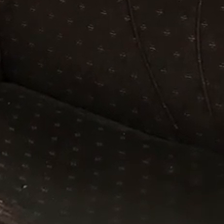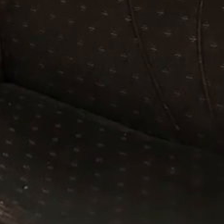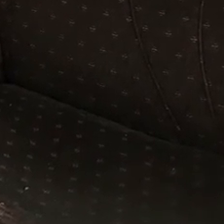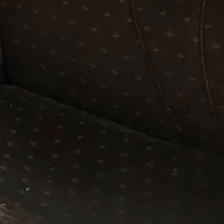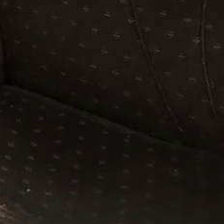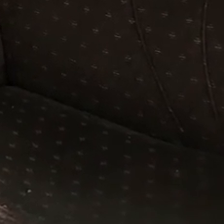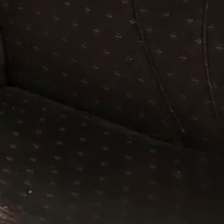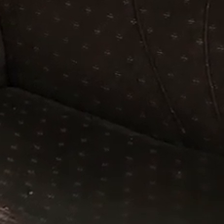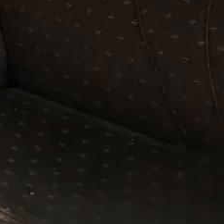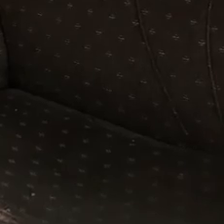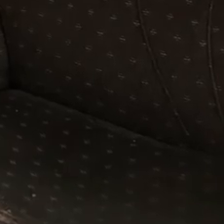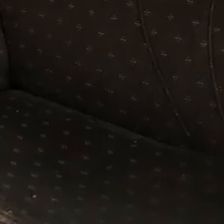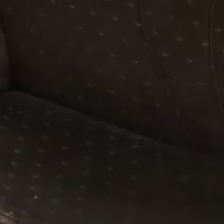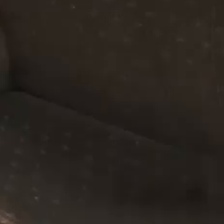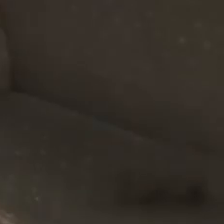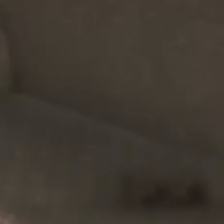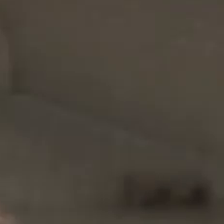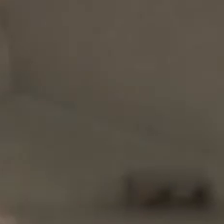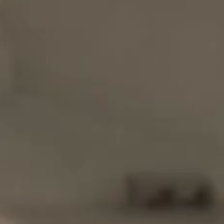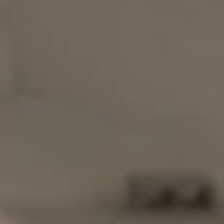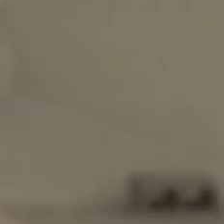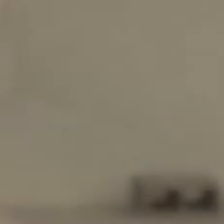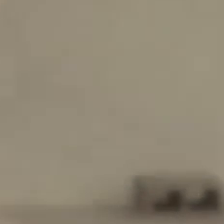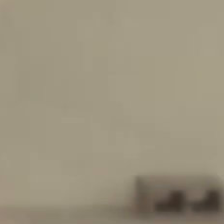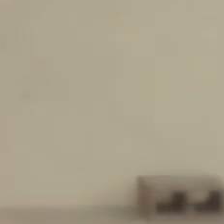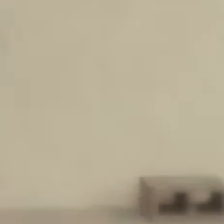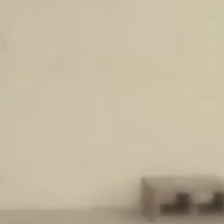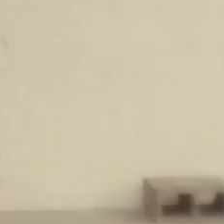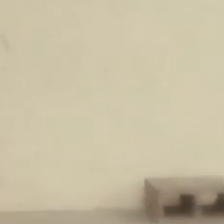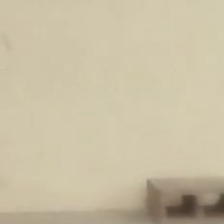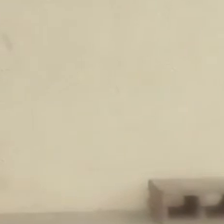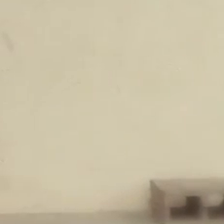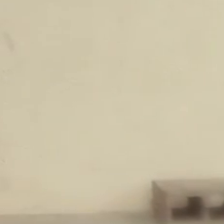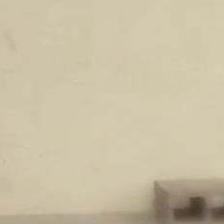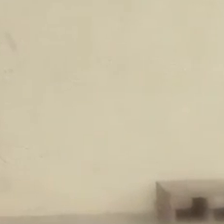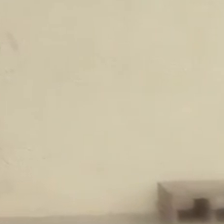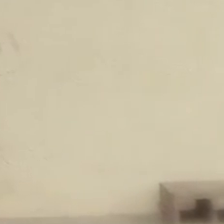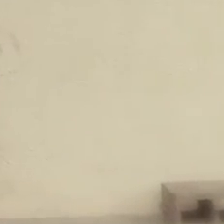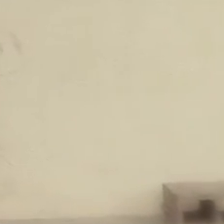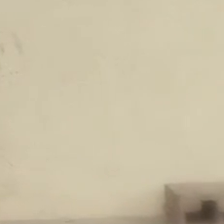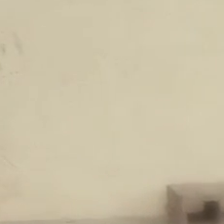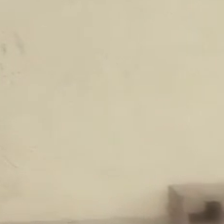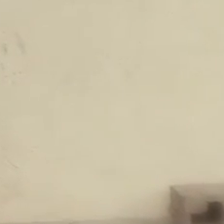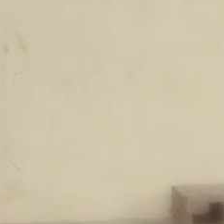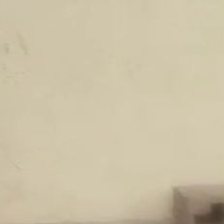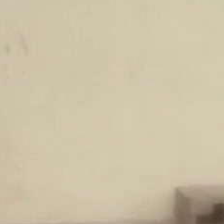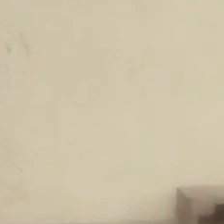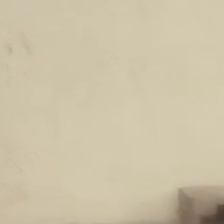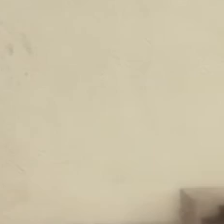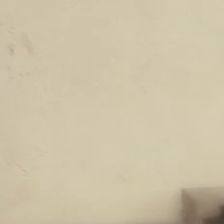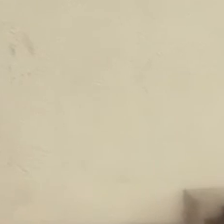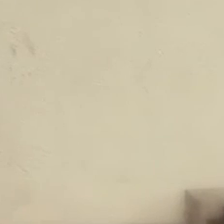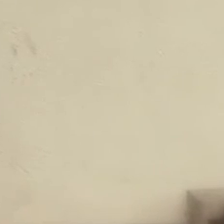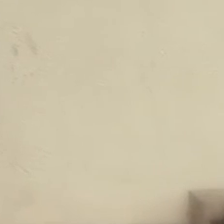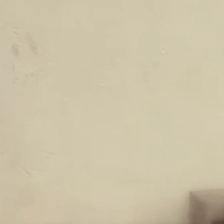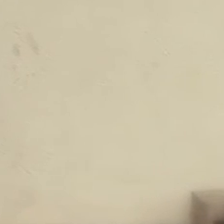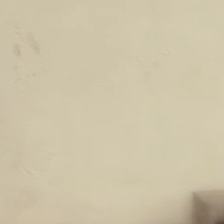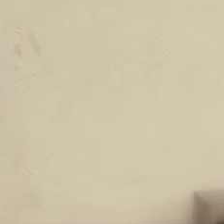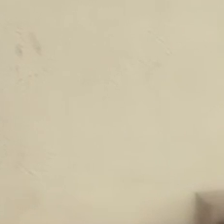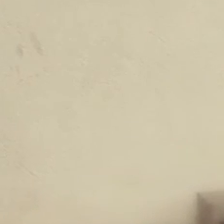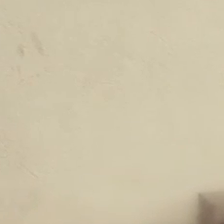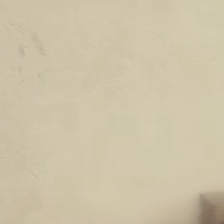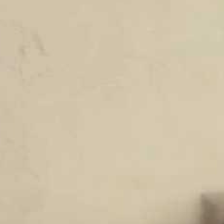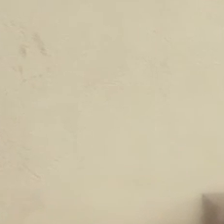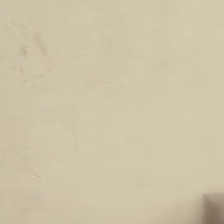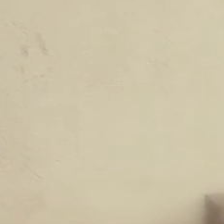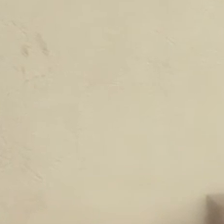sea que realmente se veía que necesitaban a casa a todos le ponía como dicen alma vida y corazón y las esposas de esos señores del cuento que